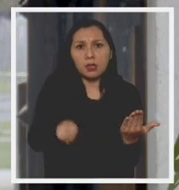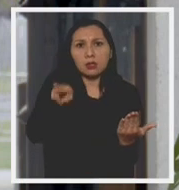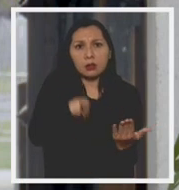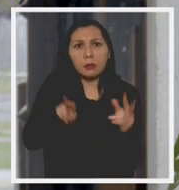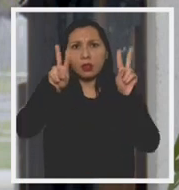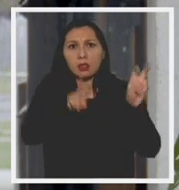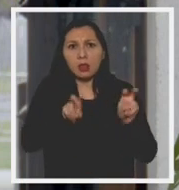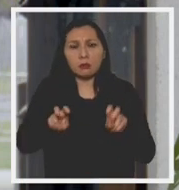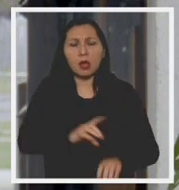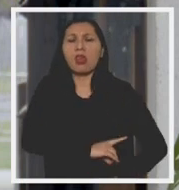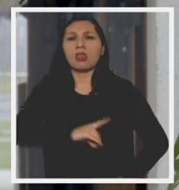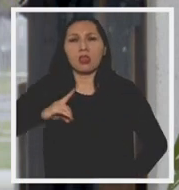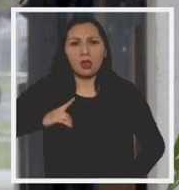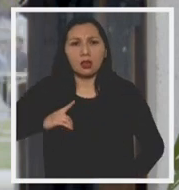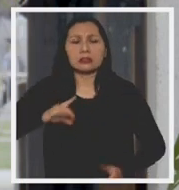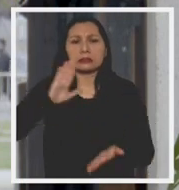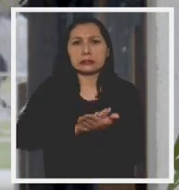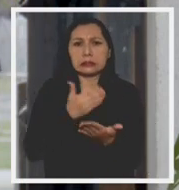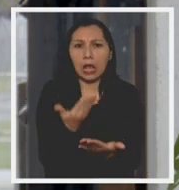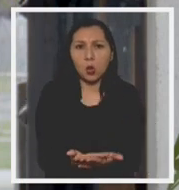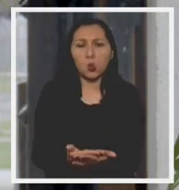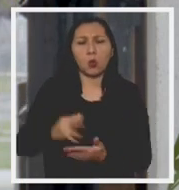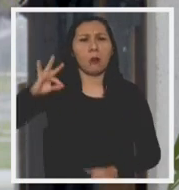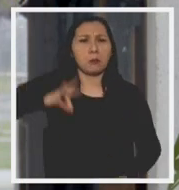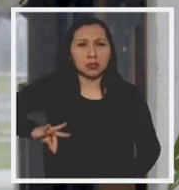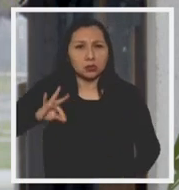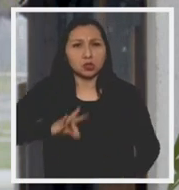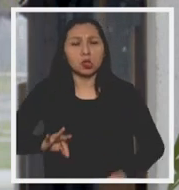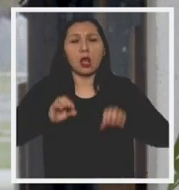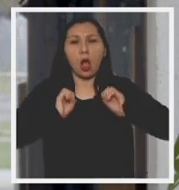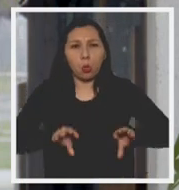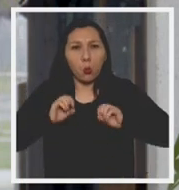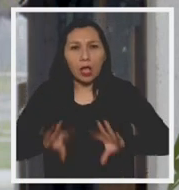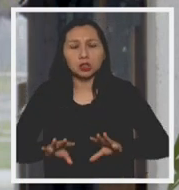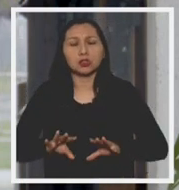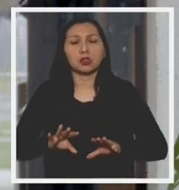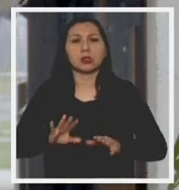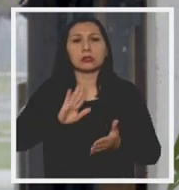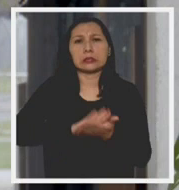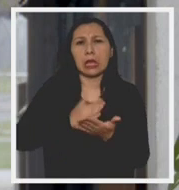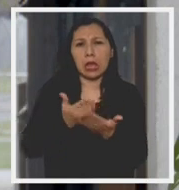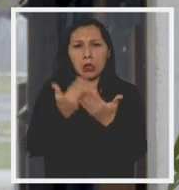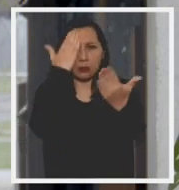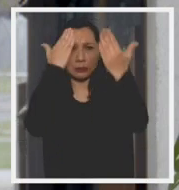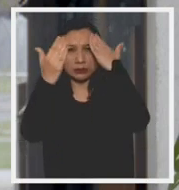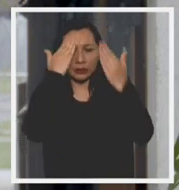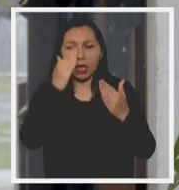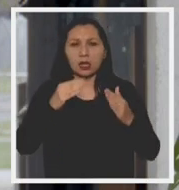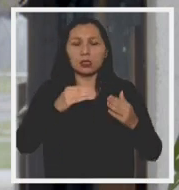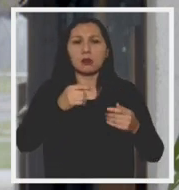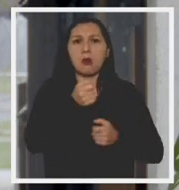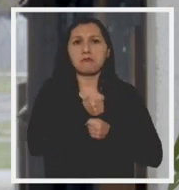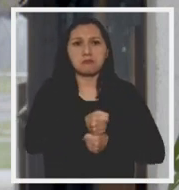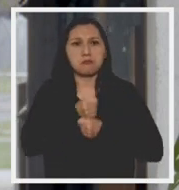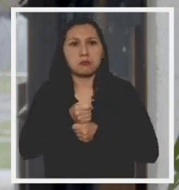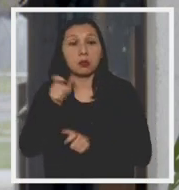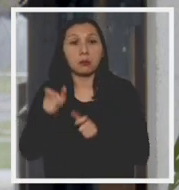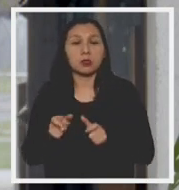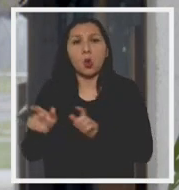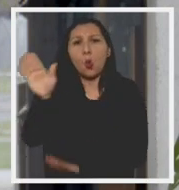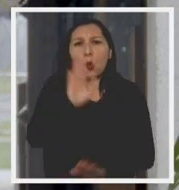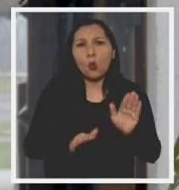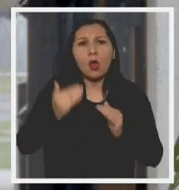vez: dignidad, salud, pensiones, educación, salud mental, cuidado